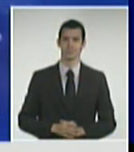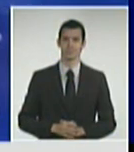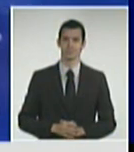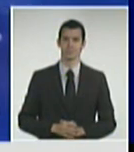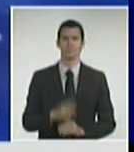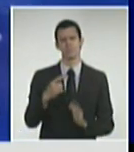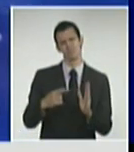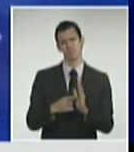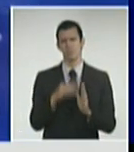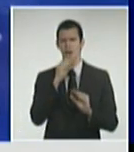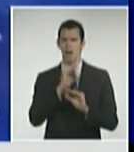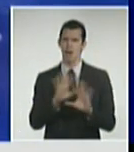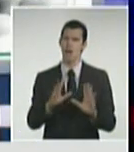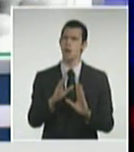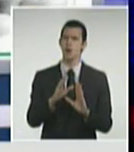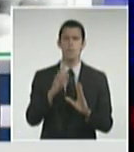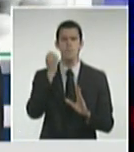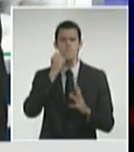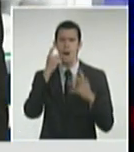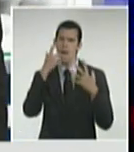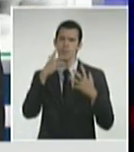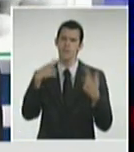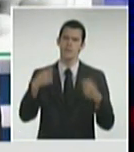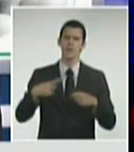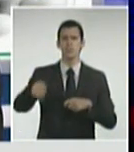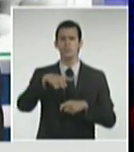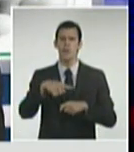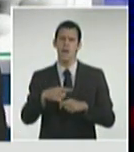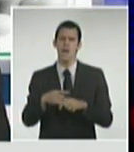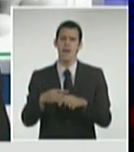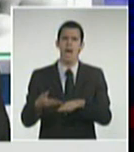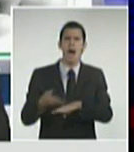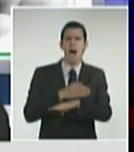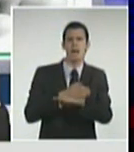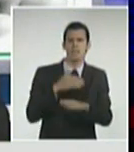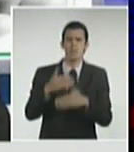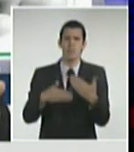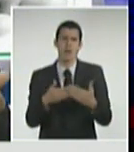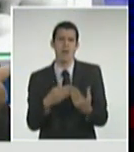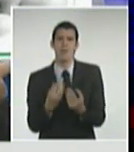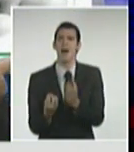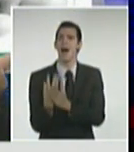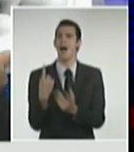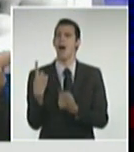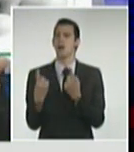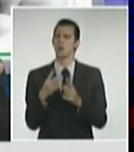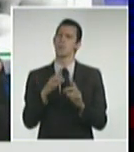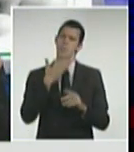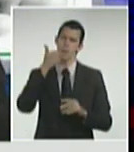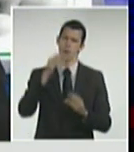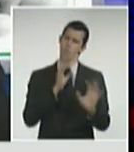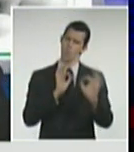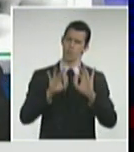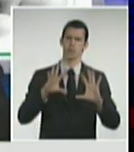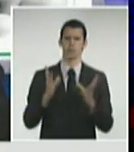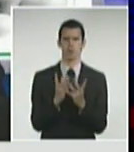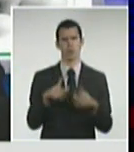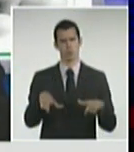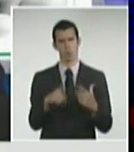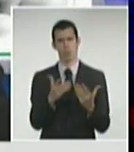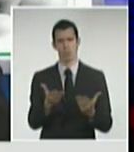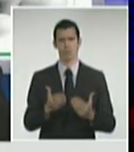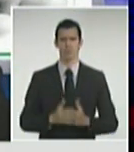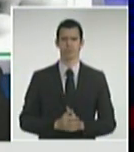tomar medidas, tomar precaución en estos momentos tan difíciles, tan complicados, como usted hablaba. Julio se comporta como